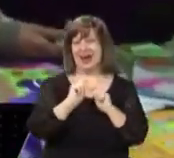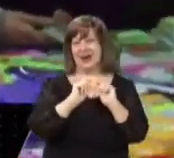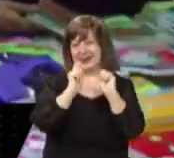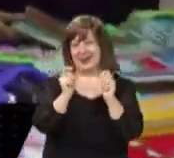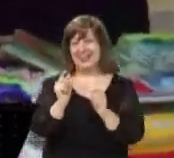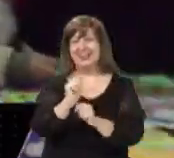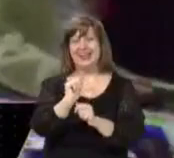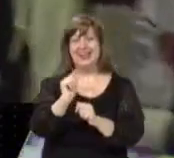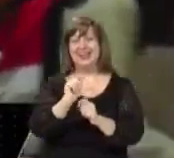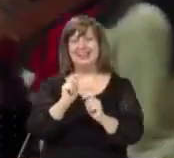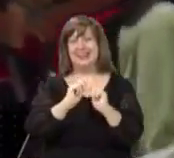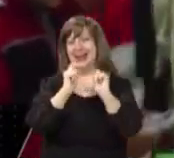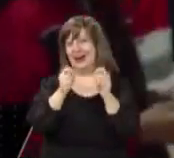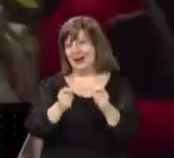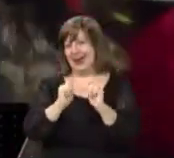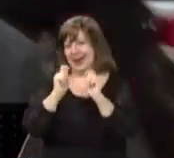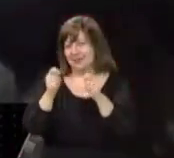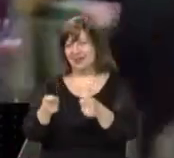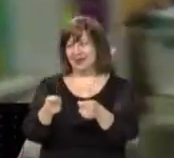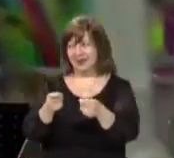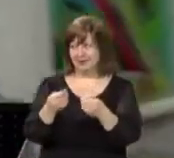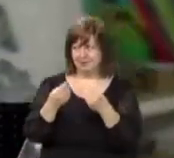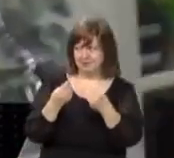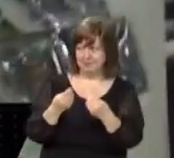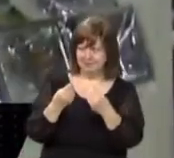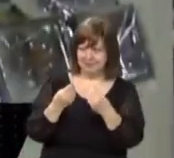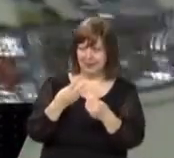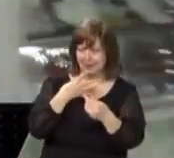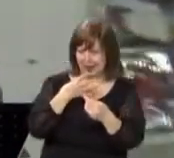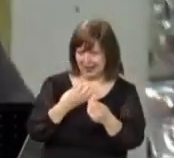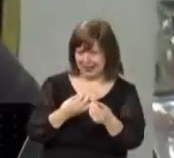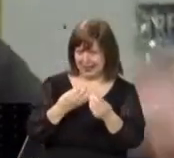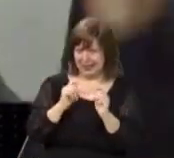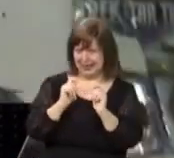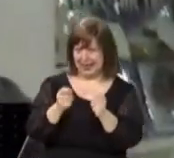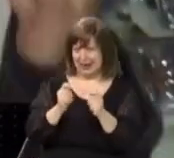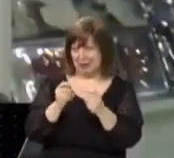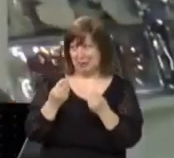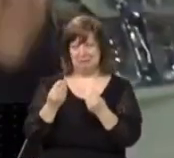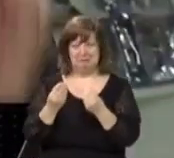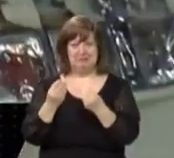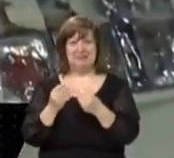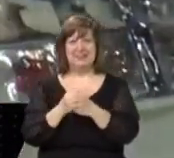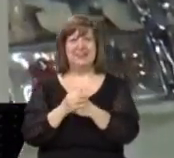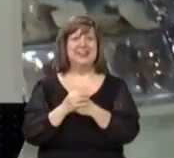qué lindo regalar libros. Claro, me mira como diciendo, ¿qué le pasa a este? Sí, el propietario chicos, sobre todo. Sí. Feria del libro infantil.